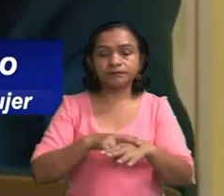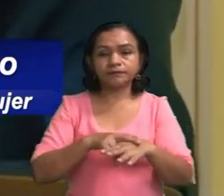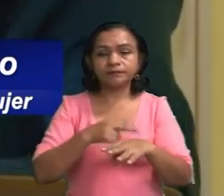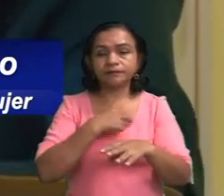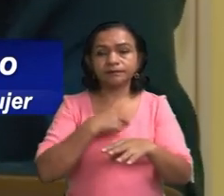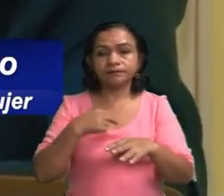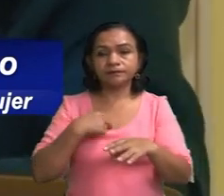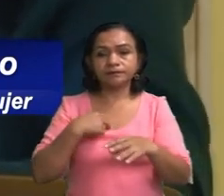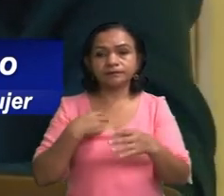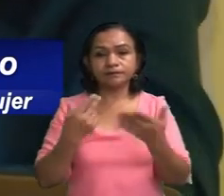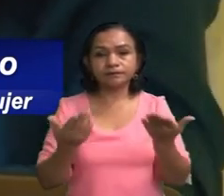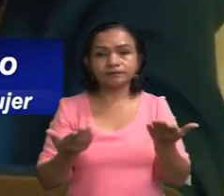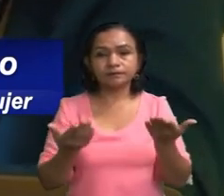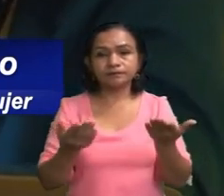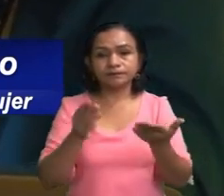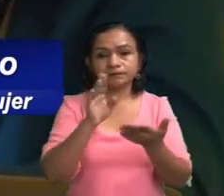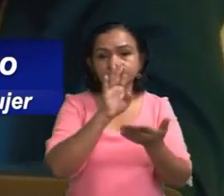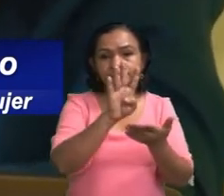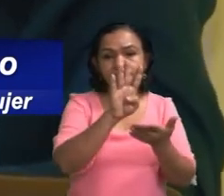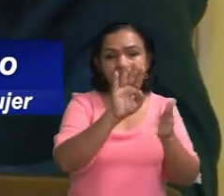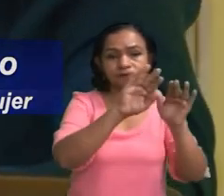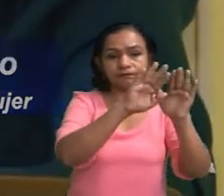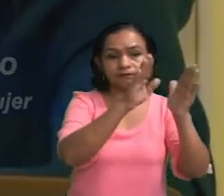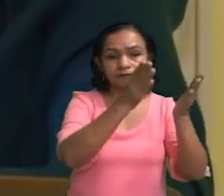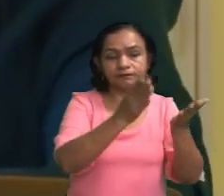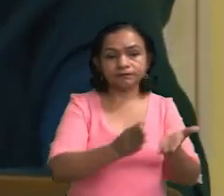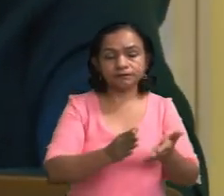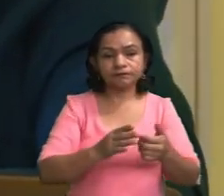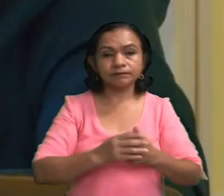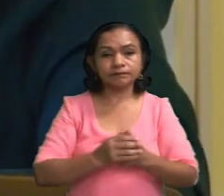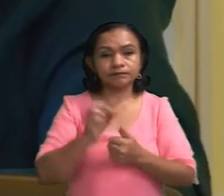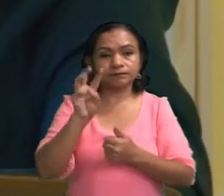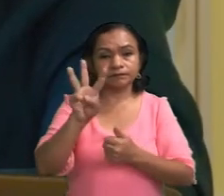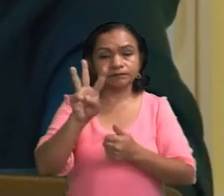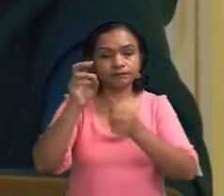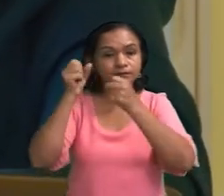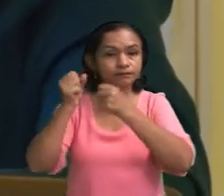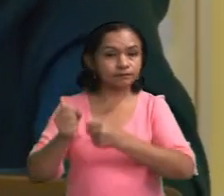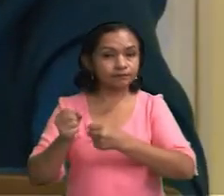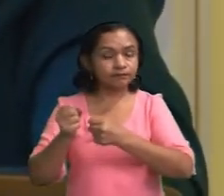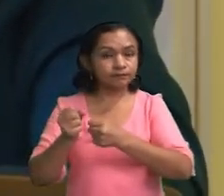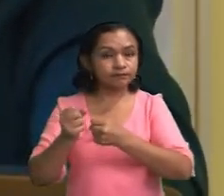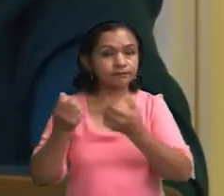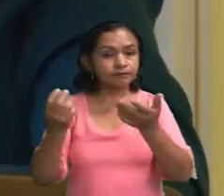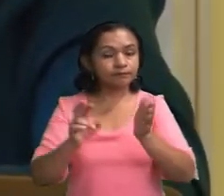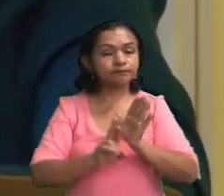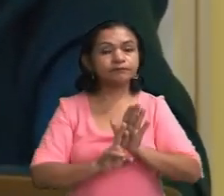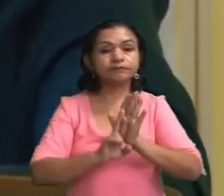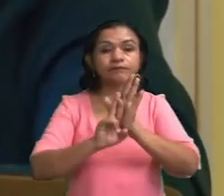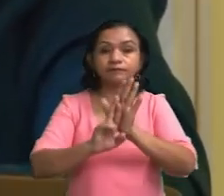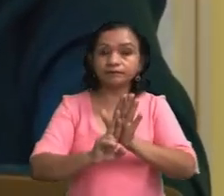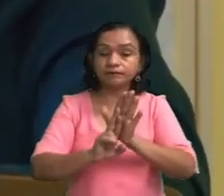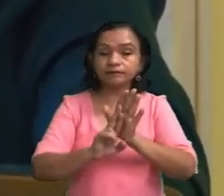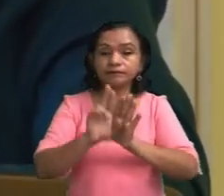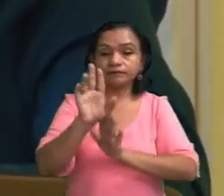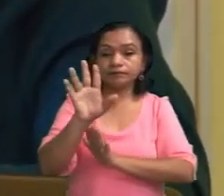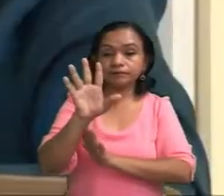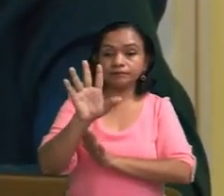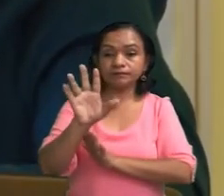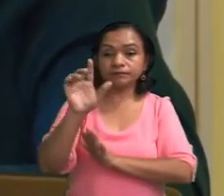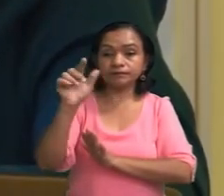integrada por 4 mujeres y 3 hombres, lo que representa el